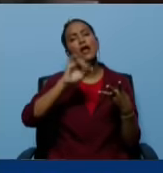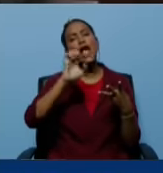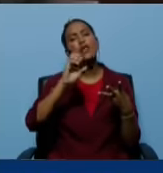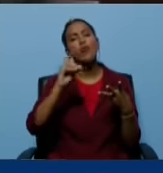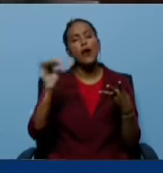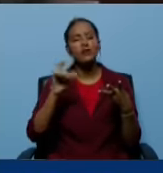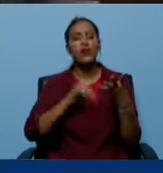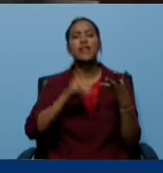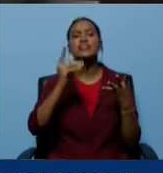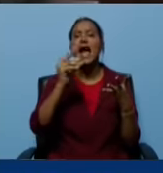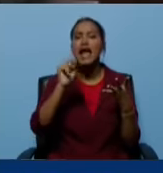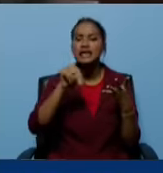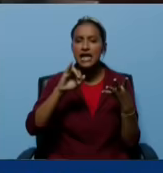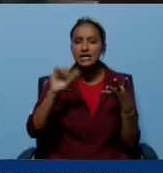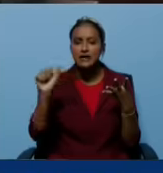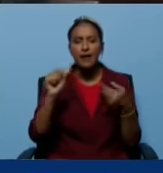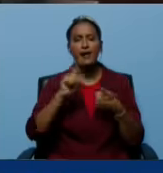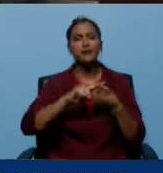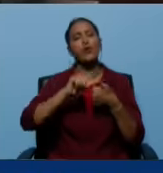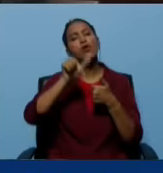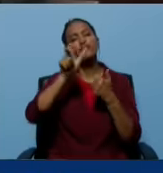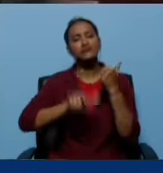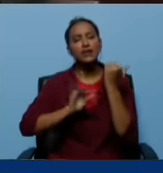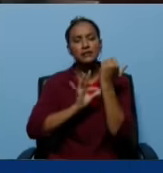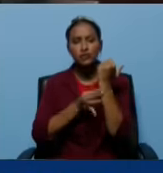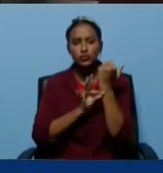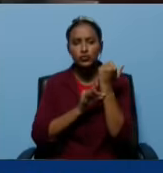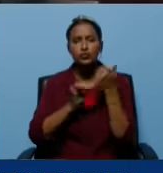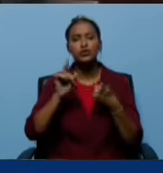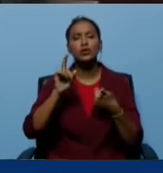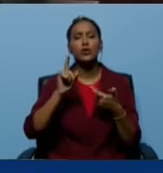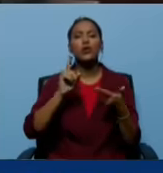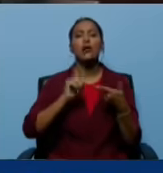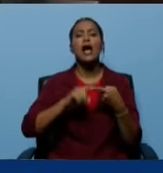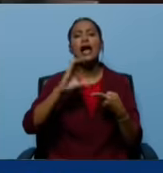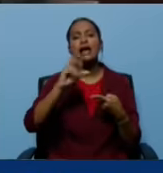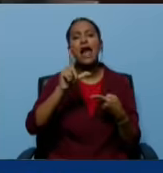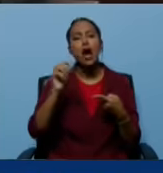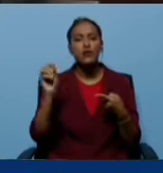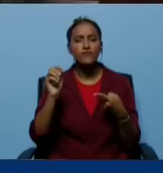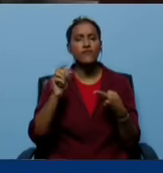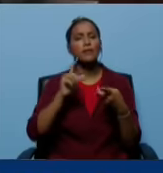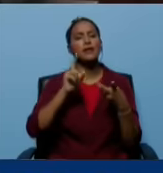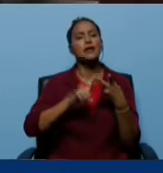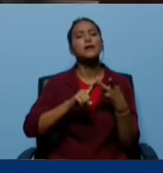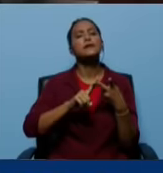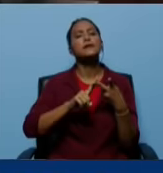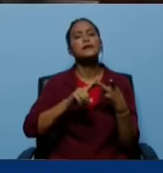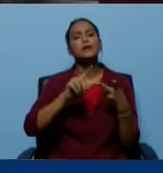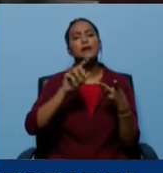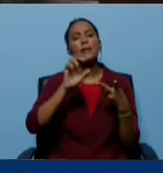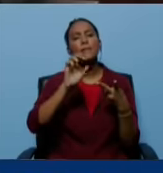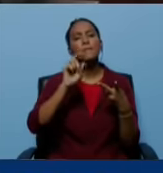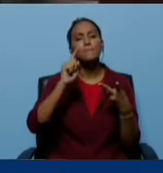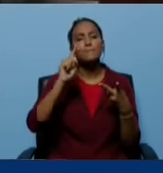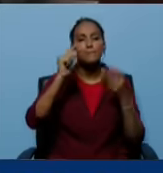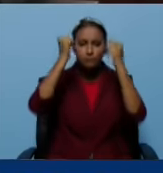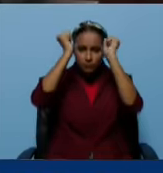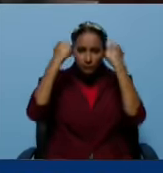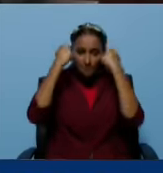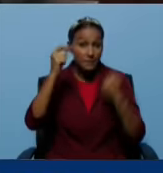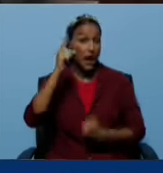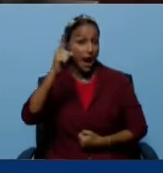Daniel Ceballos, Javier Bertucci, Claudio Fermín, Benjamín Rauseo y el presidente Nicolás Maduro